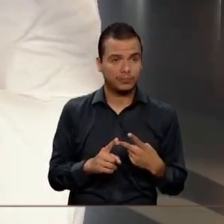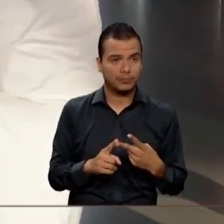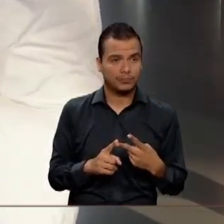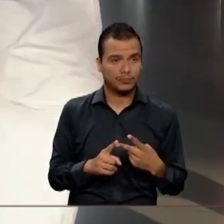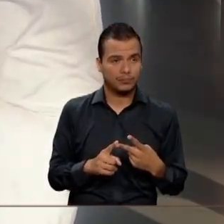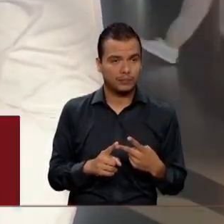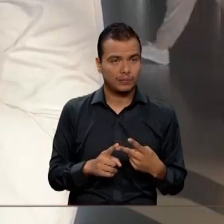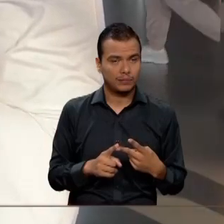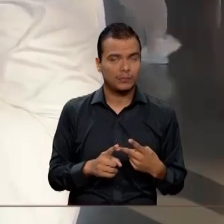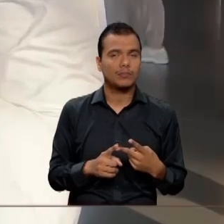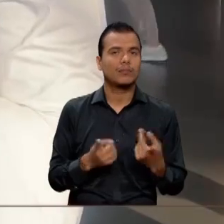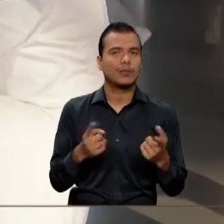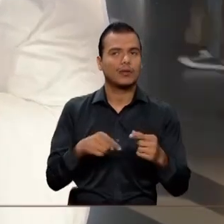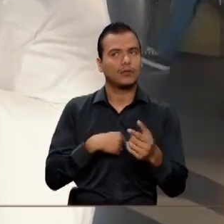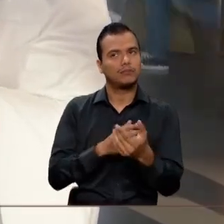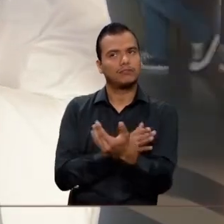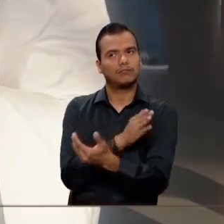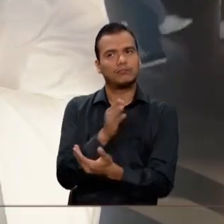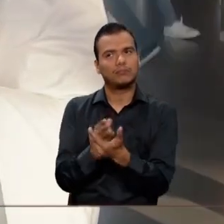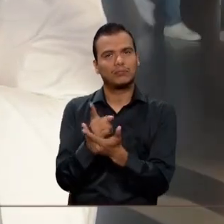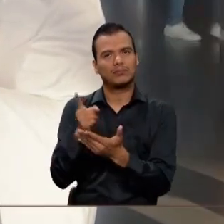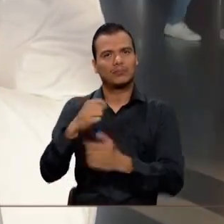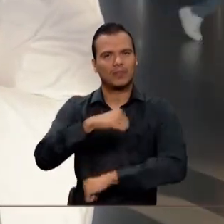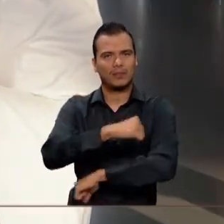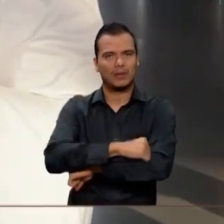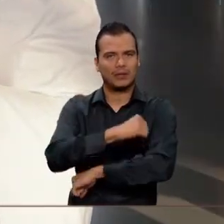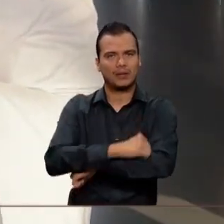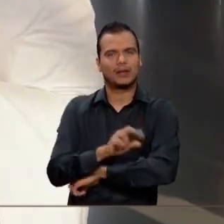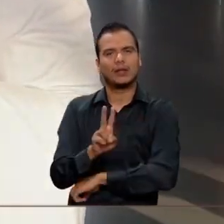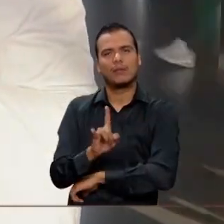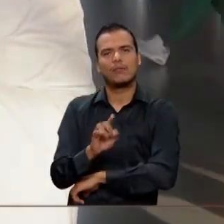También a través de la ventanilla única de registro,